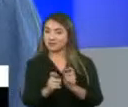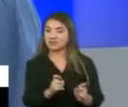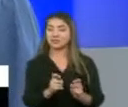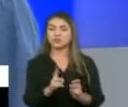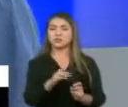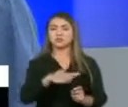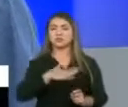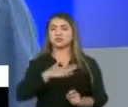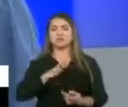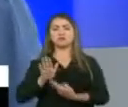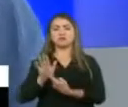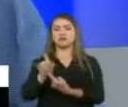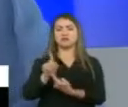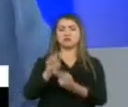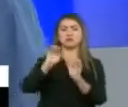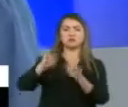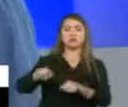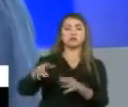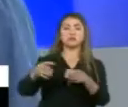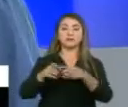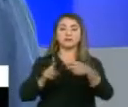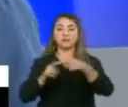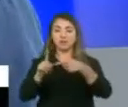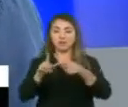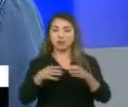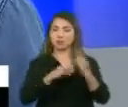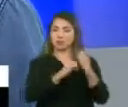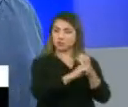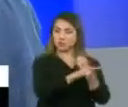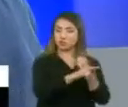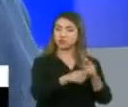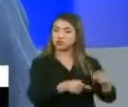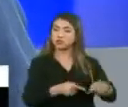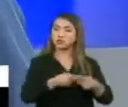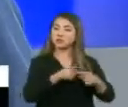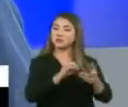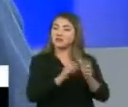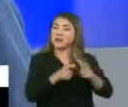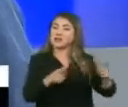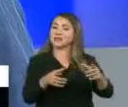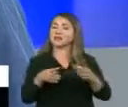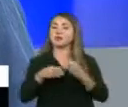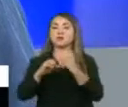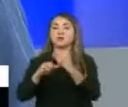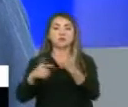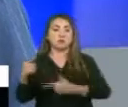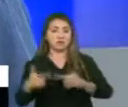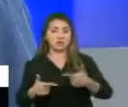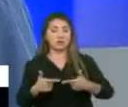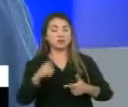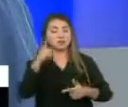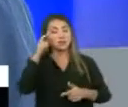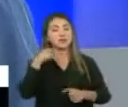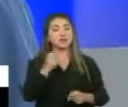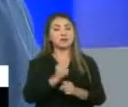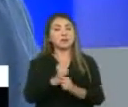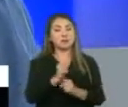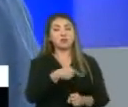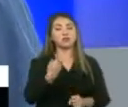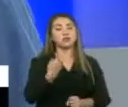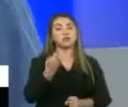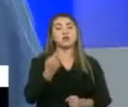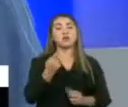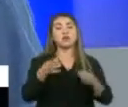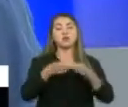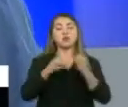siente interpretada por los partidos de la oposición, es de oposición, la oposición social es más grande que la oposición política y creo que la tarea de nosotros que estamos en la oposición